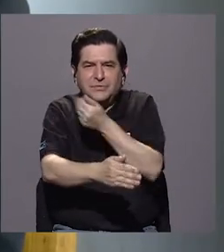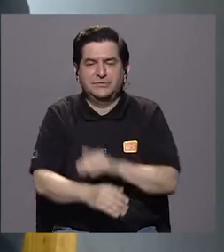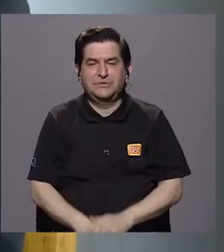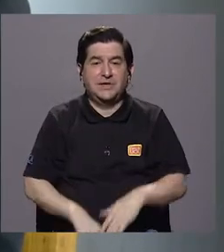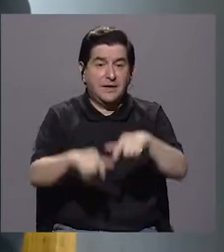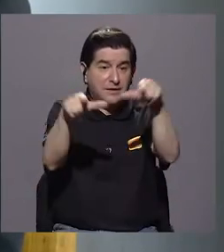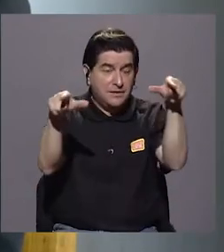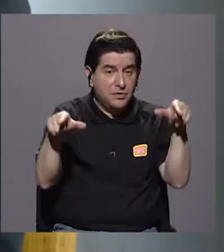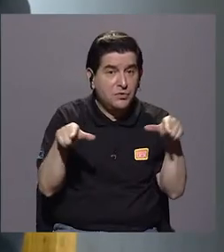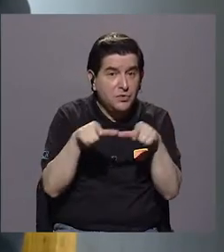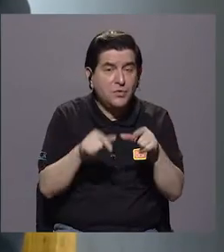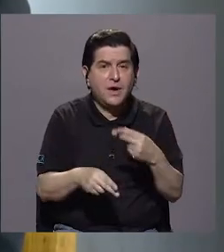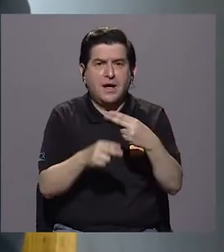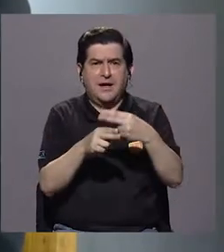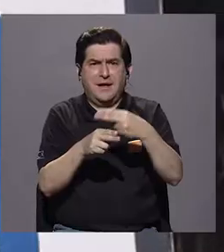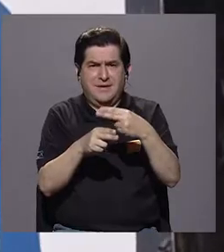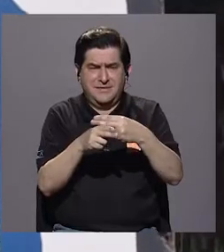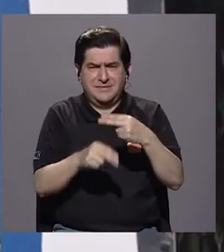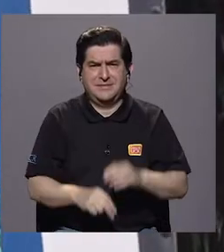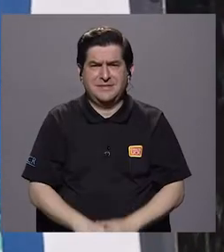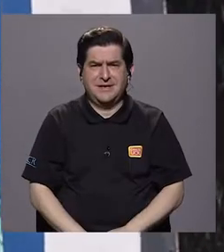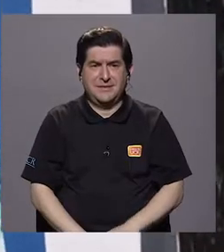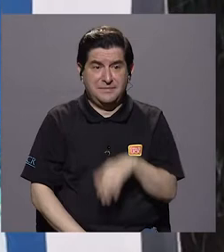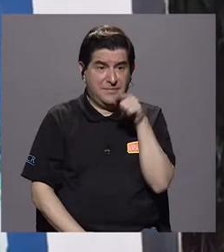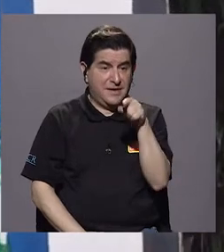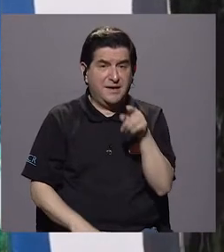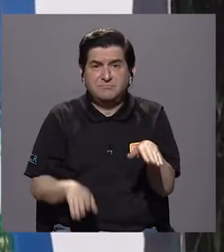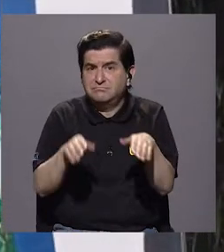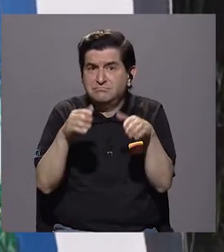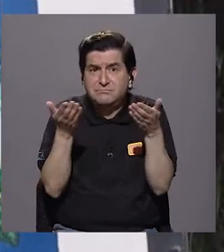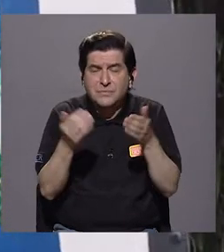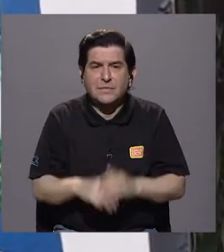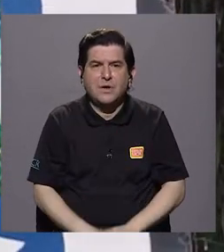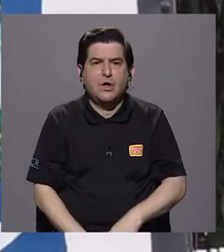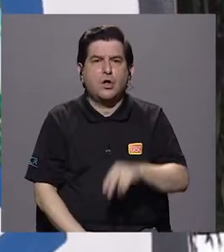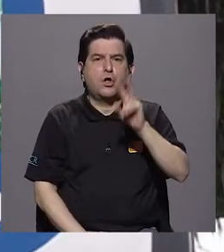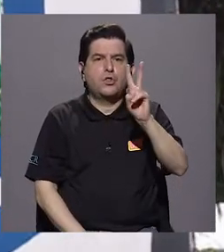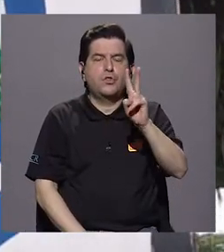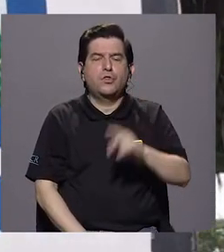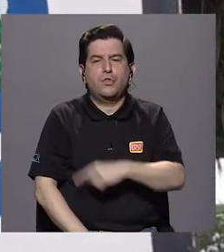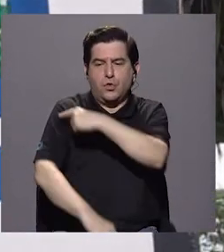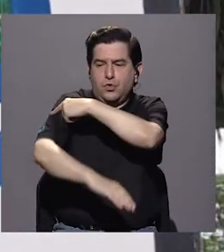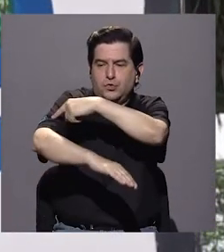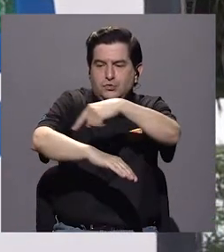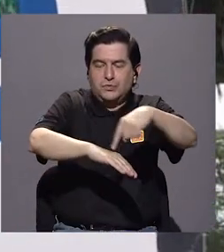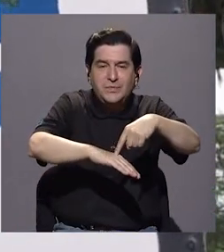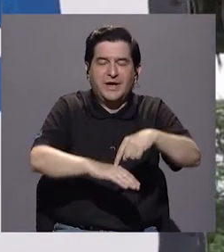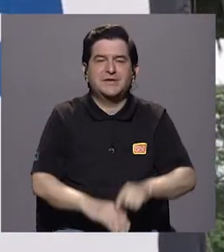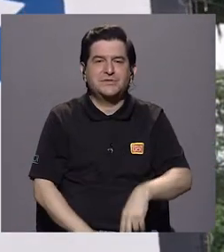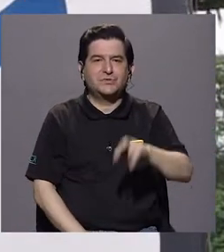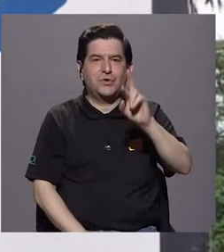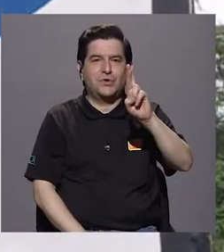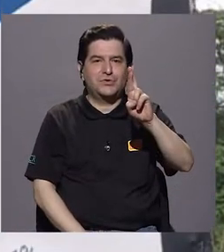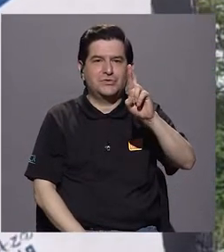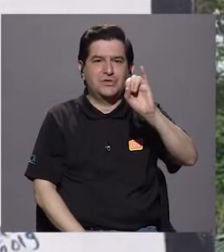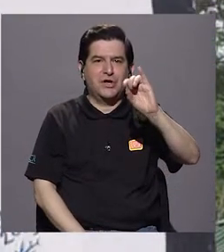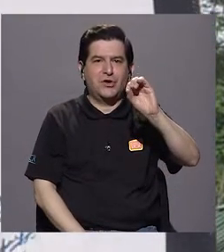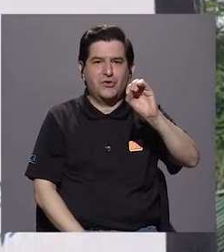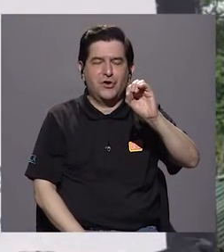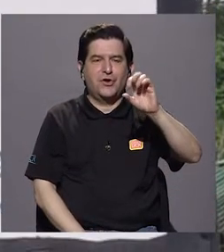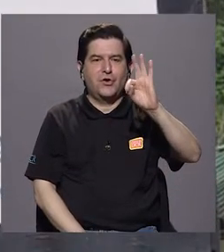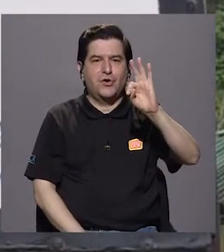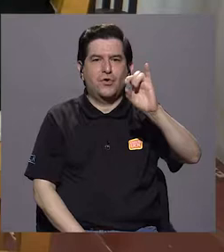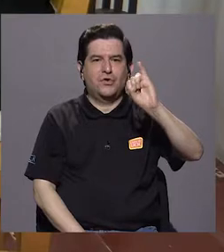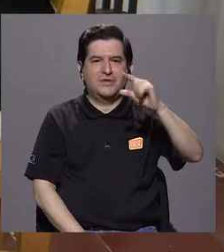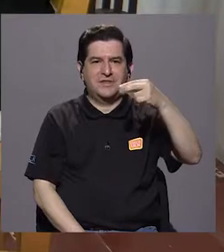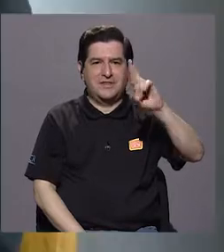lugar que se llama nada más y nada menos que Dos Brazos de Río Tigre. Así es. Ay,